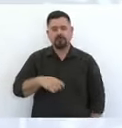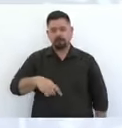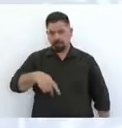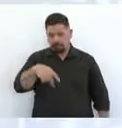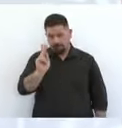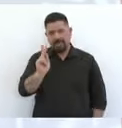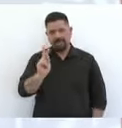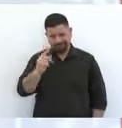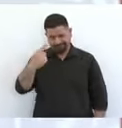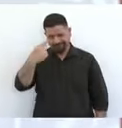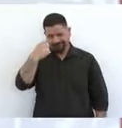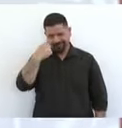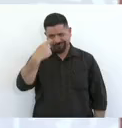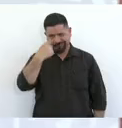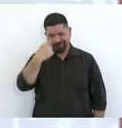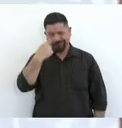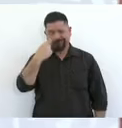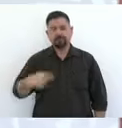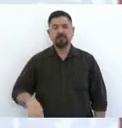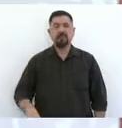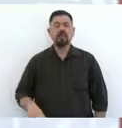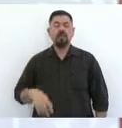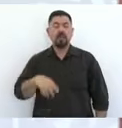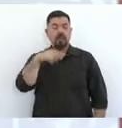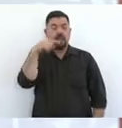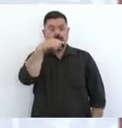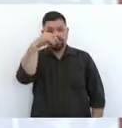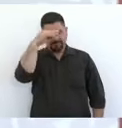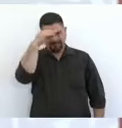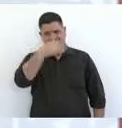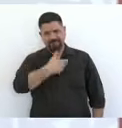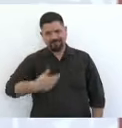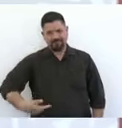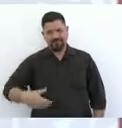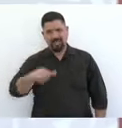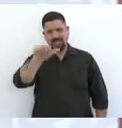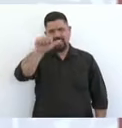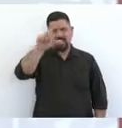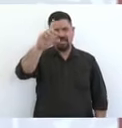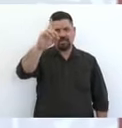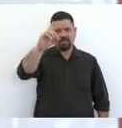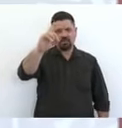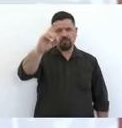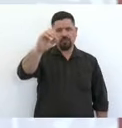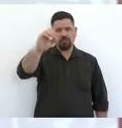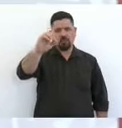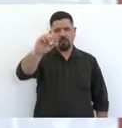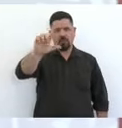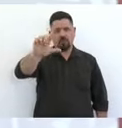resulta que don Adolfo llegó a ser presidente